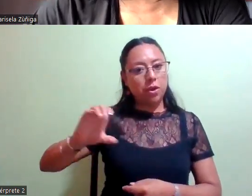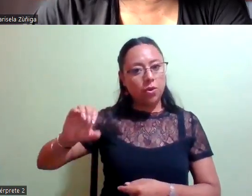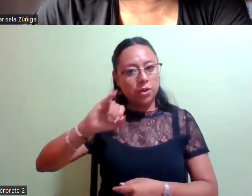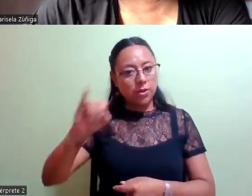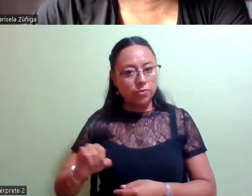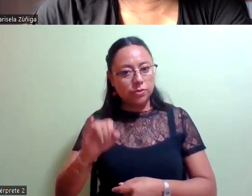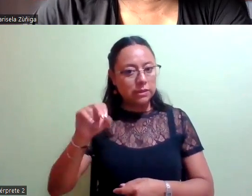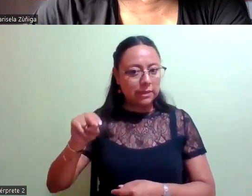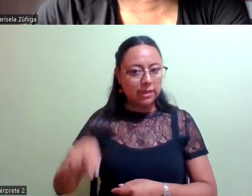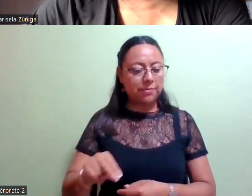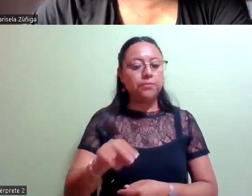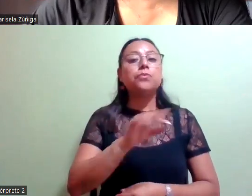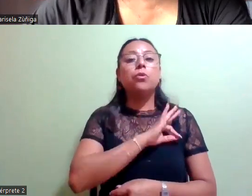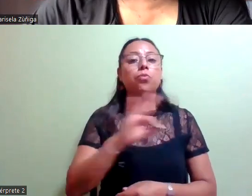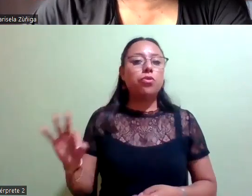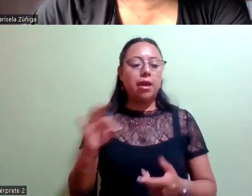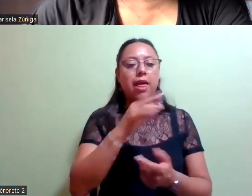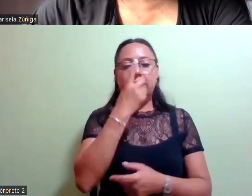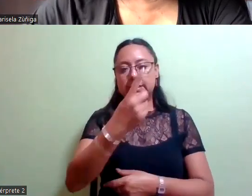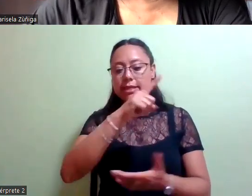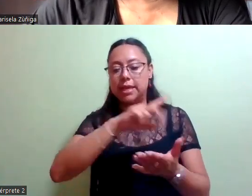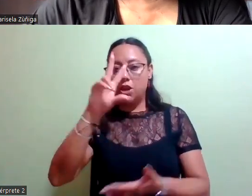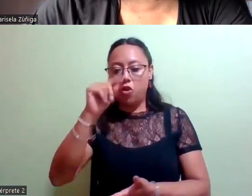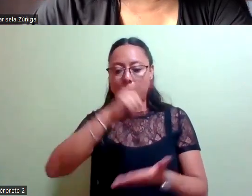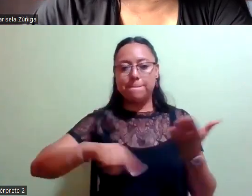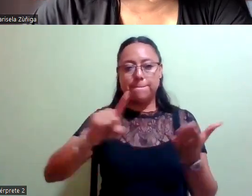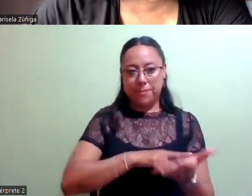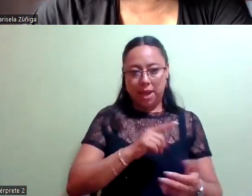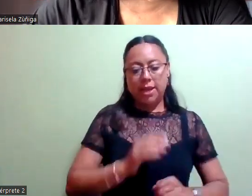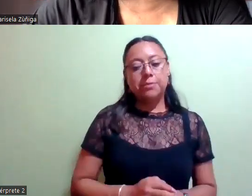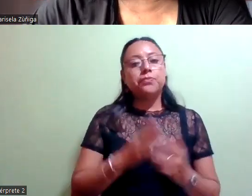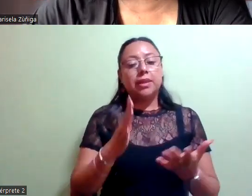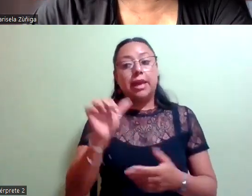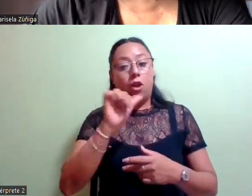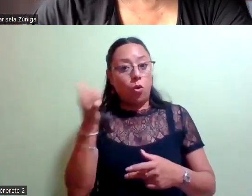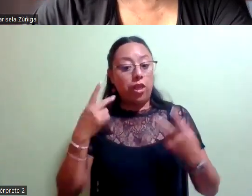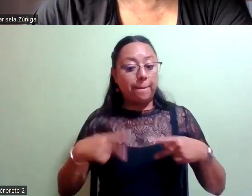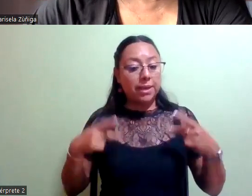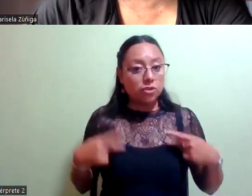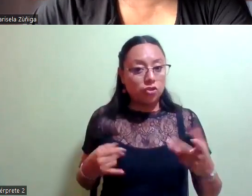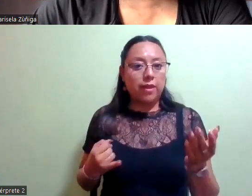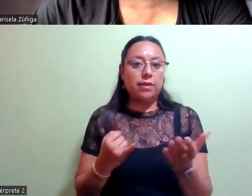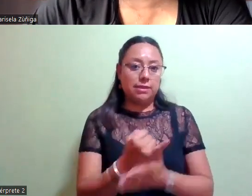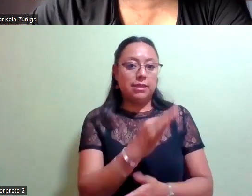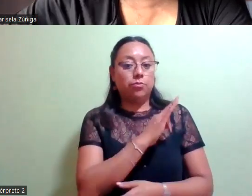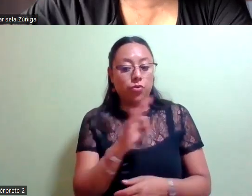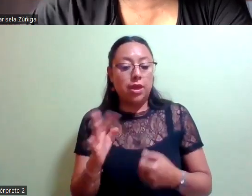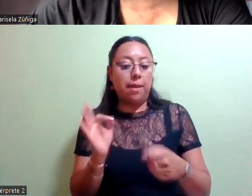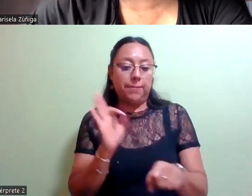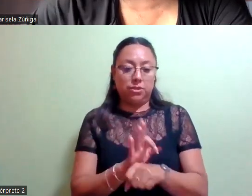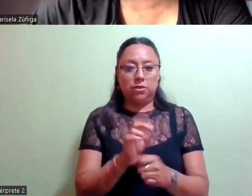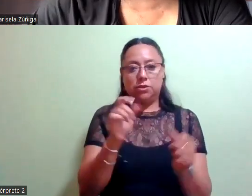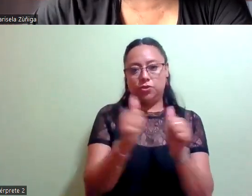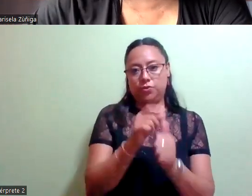la Nación invalidara el estado de interdicción y les otorgara plena capacidad jurídica a personas